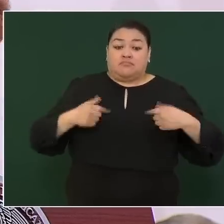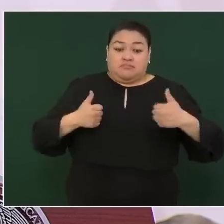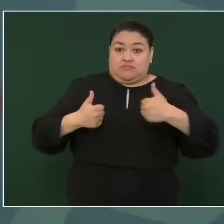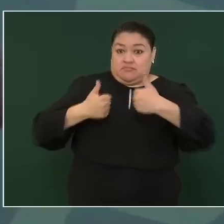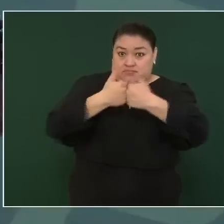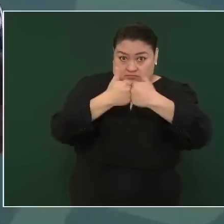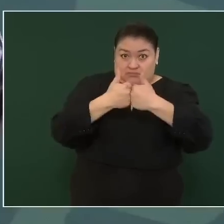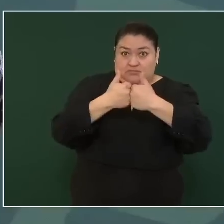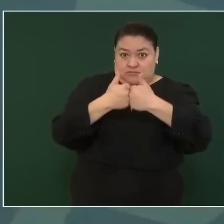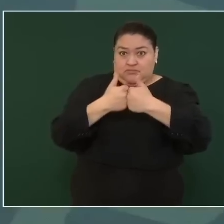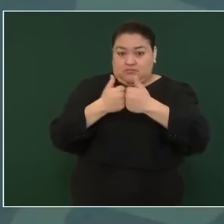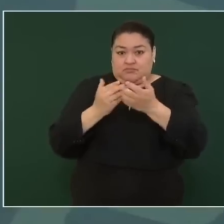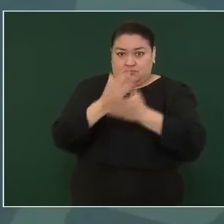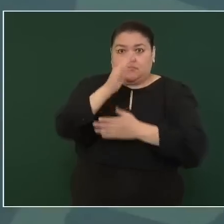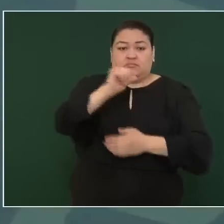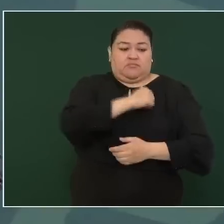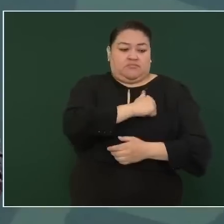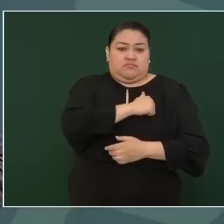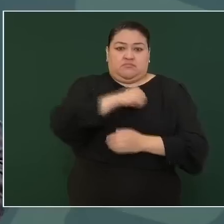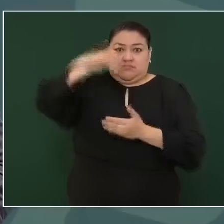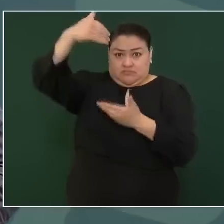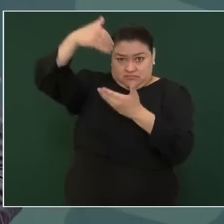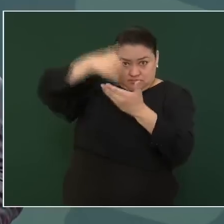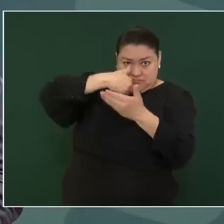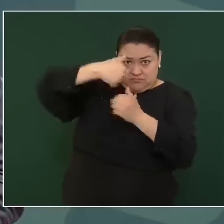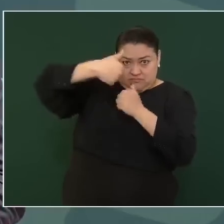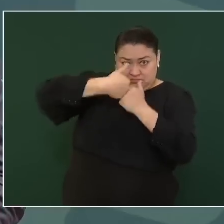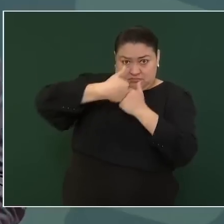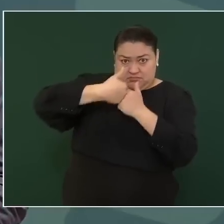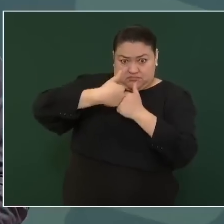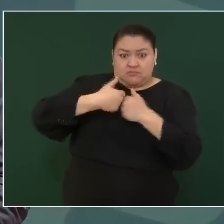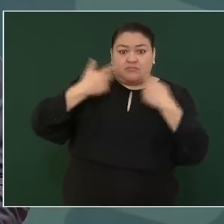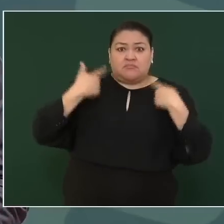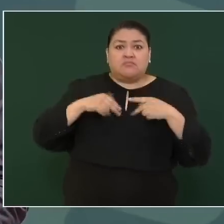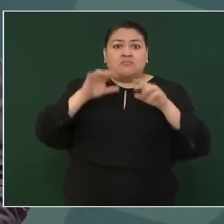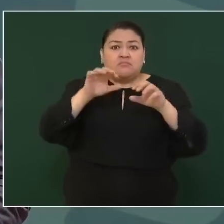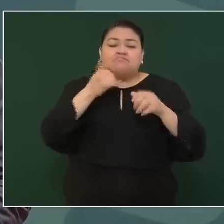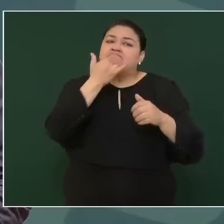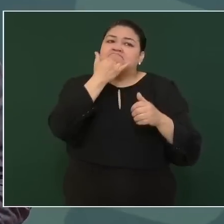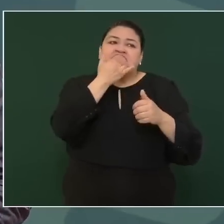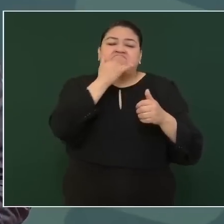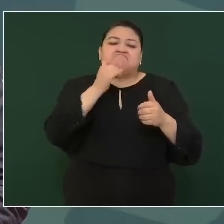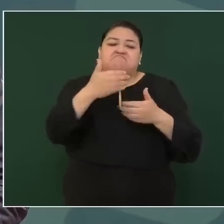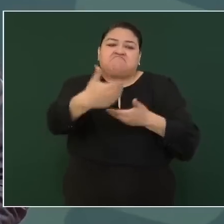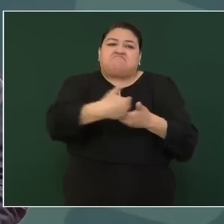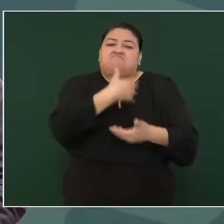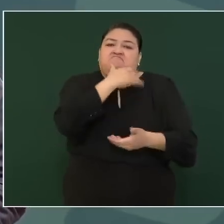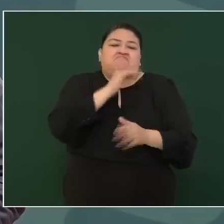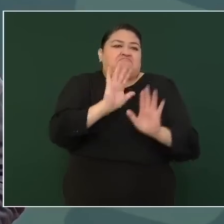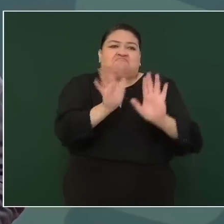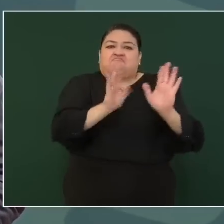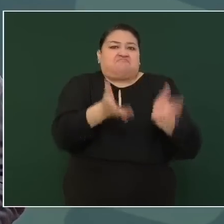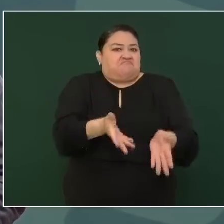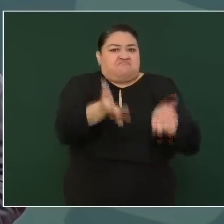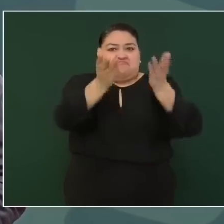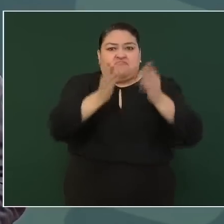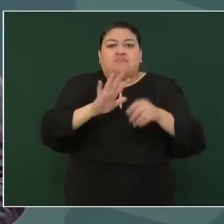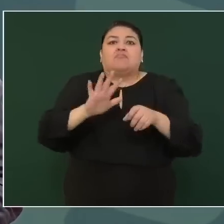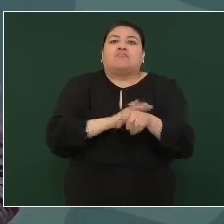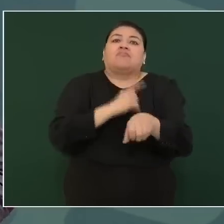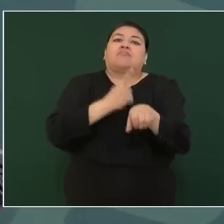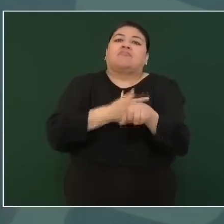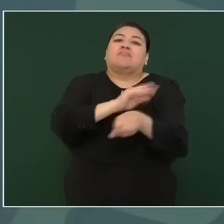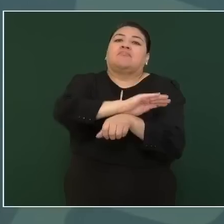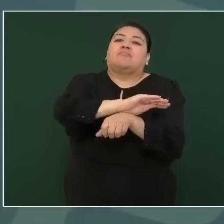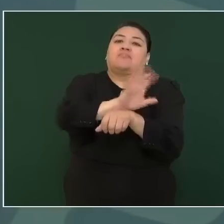México o bien por la frontera de Canadá a los Estados Unidos puede ser regresada de inmediato por razones